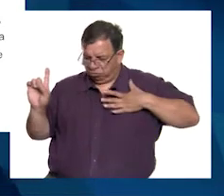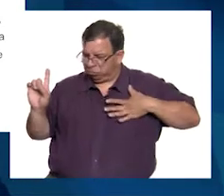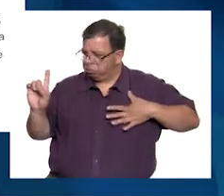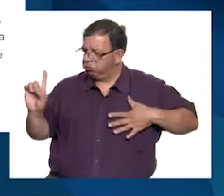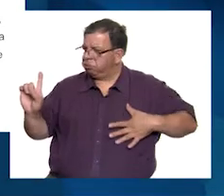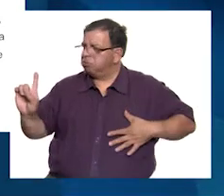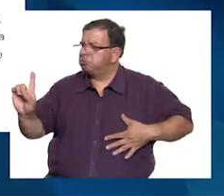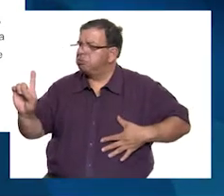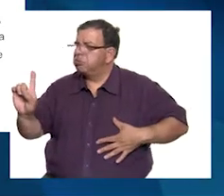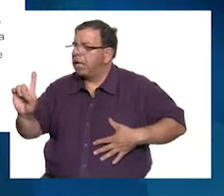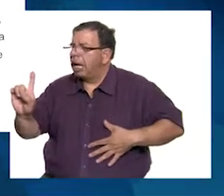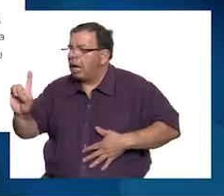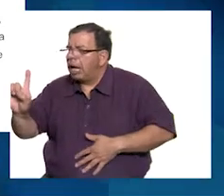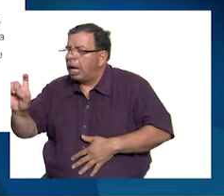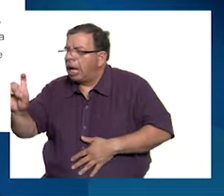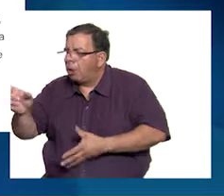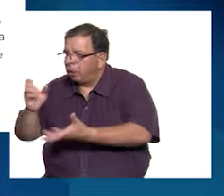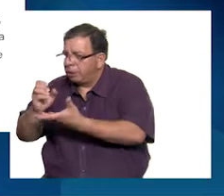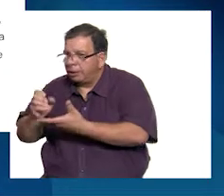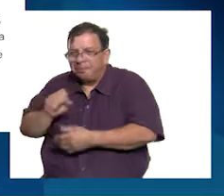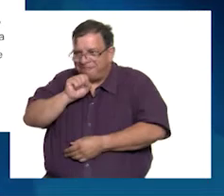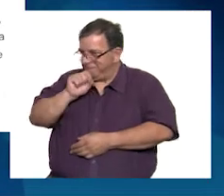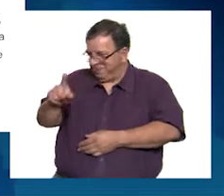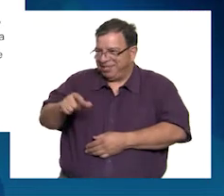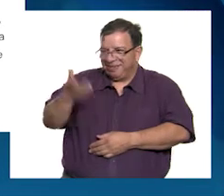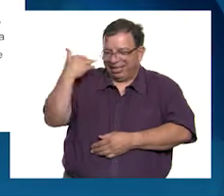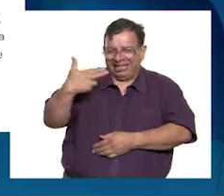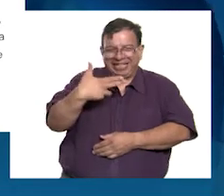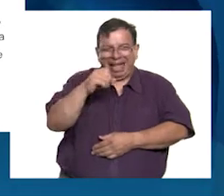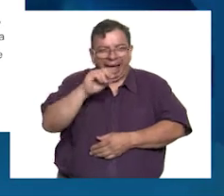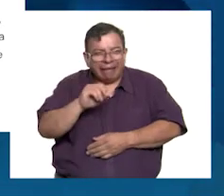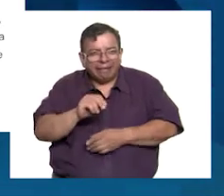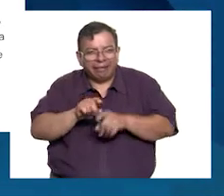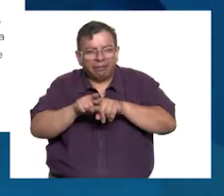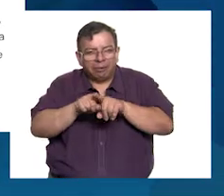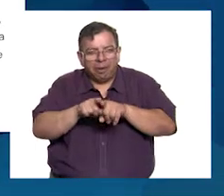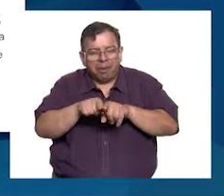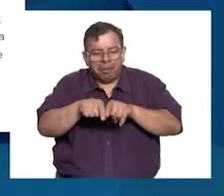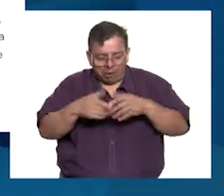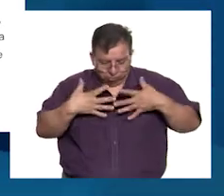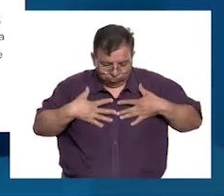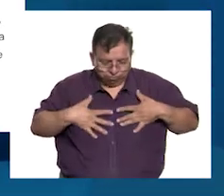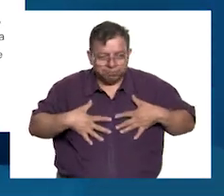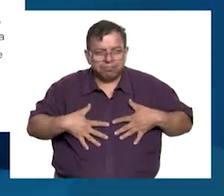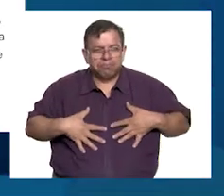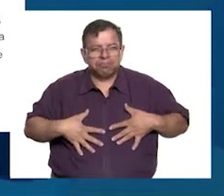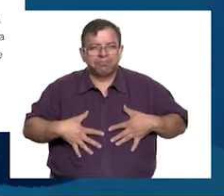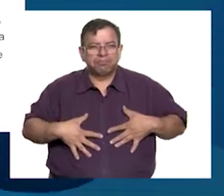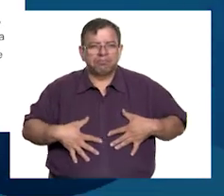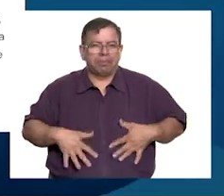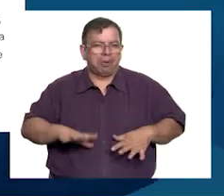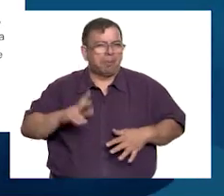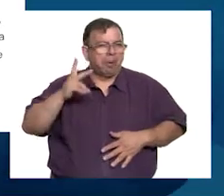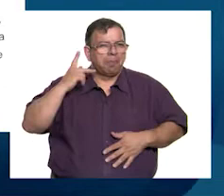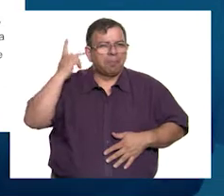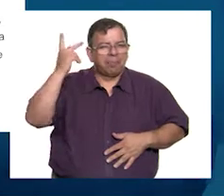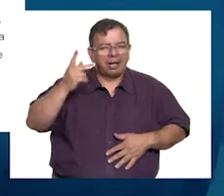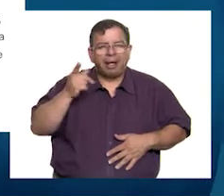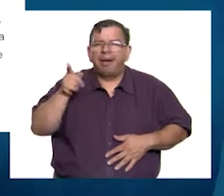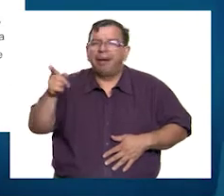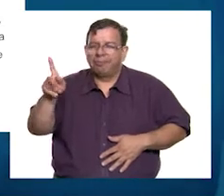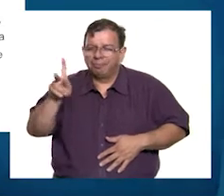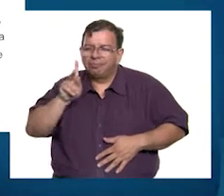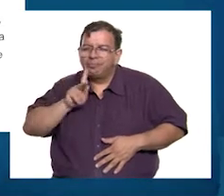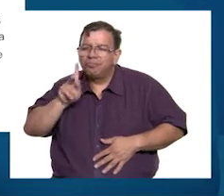beber. Era la misma hada que se había parecido a su hermana, pero había tomado el aspecto y los vestidos de una princesa para ver hasta